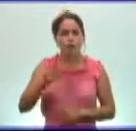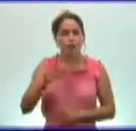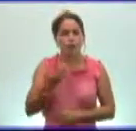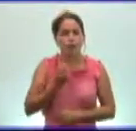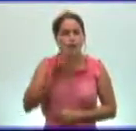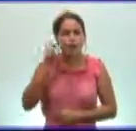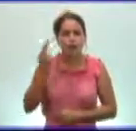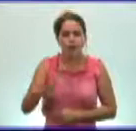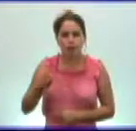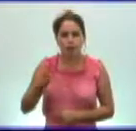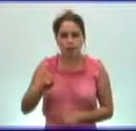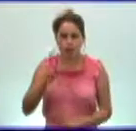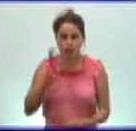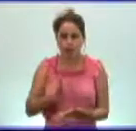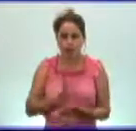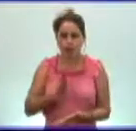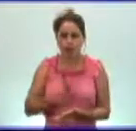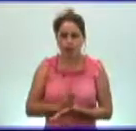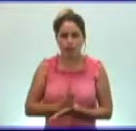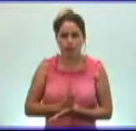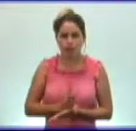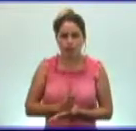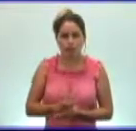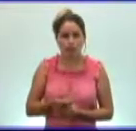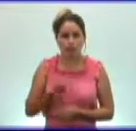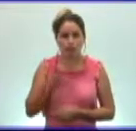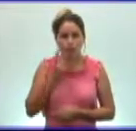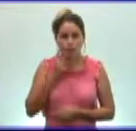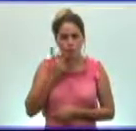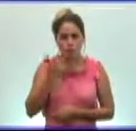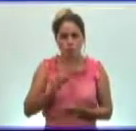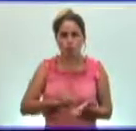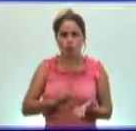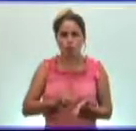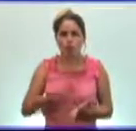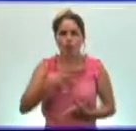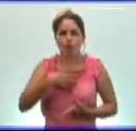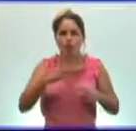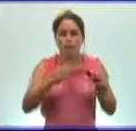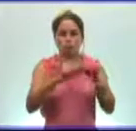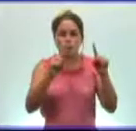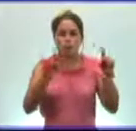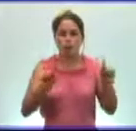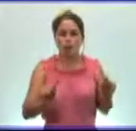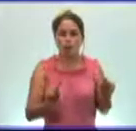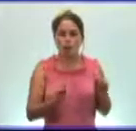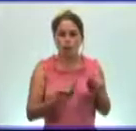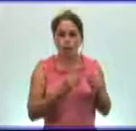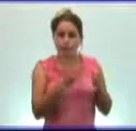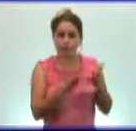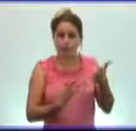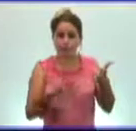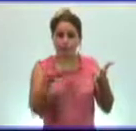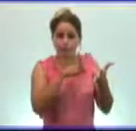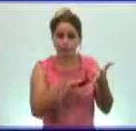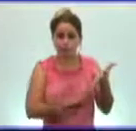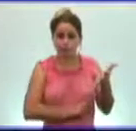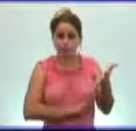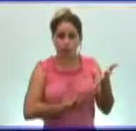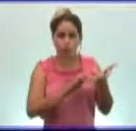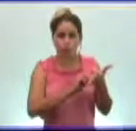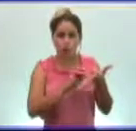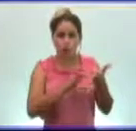clase que nos proponemos, donde tenemos acá un recuadro que plantea completa la tabla siguiente, donde en las